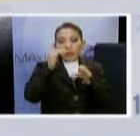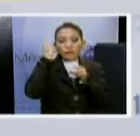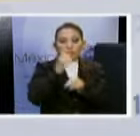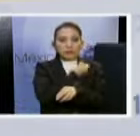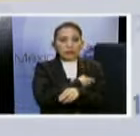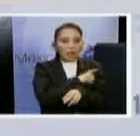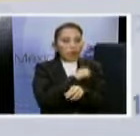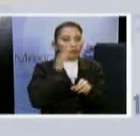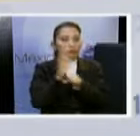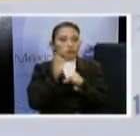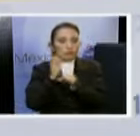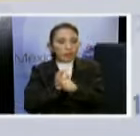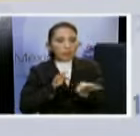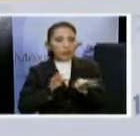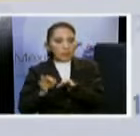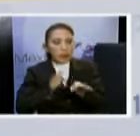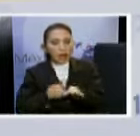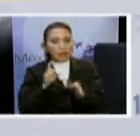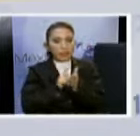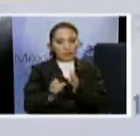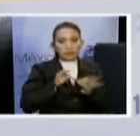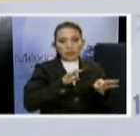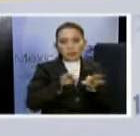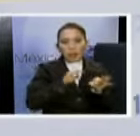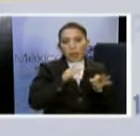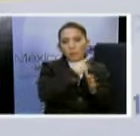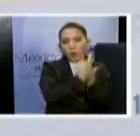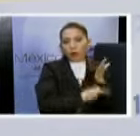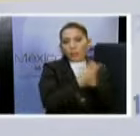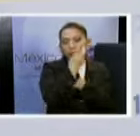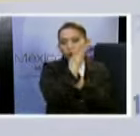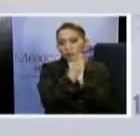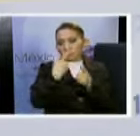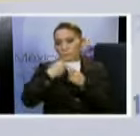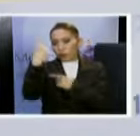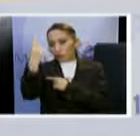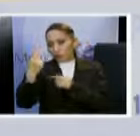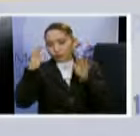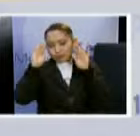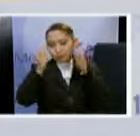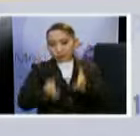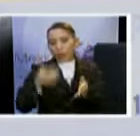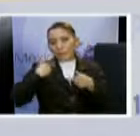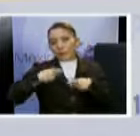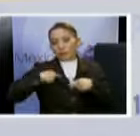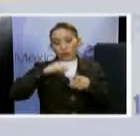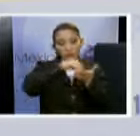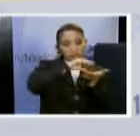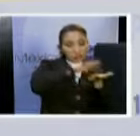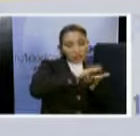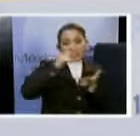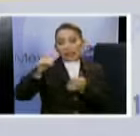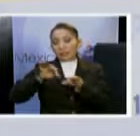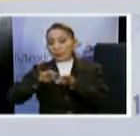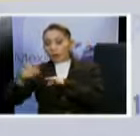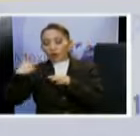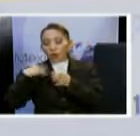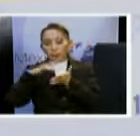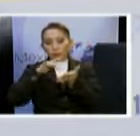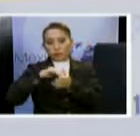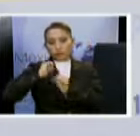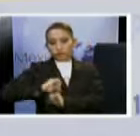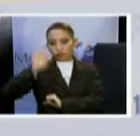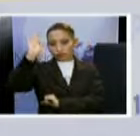salud y seguridad en el trabajo, derechos laborales y el programa 3x1, dirigidas a los empleadores y a los trabajadores con el apoyo de